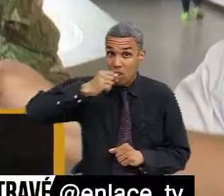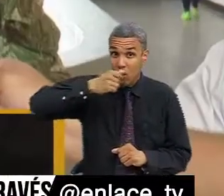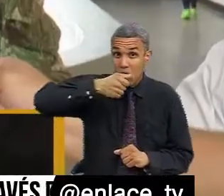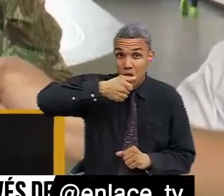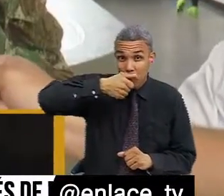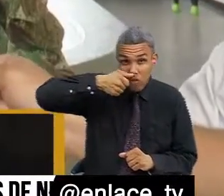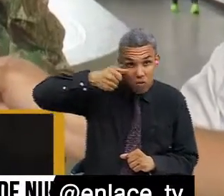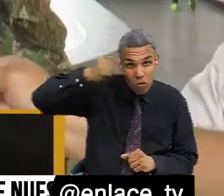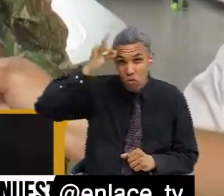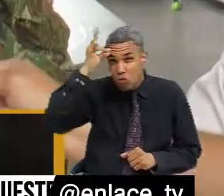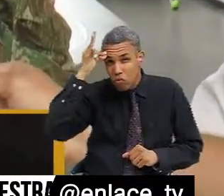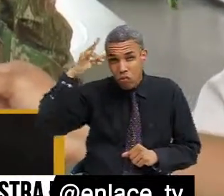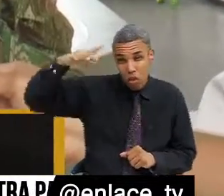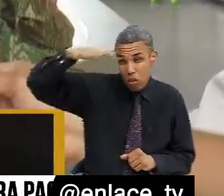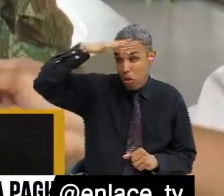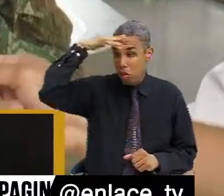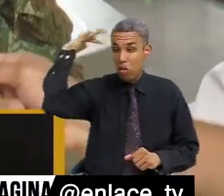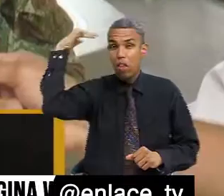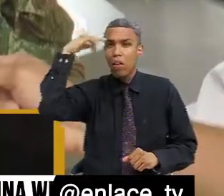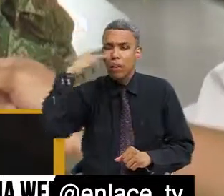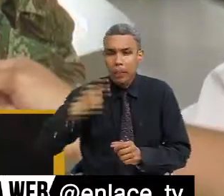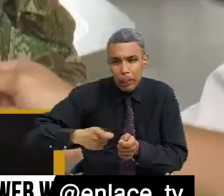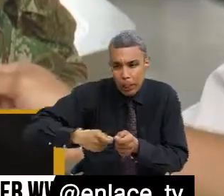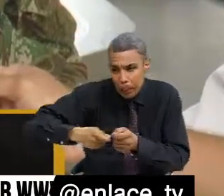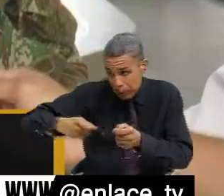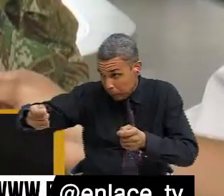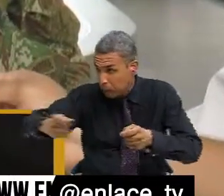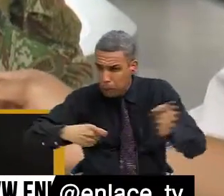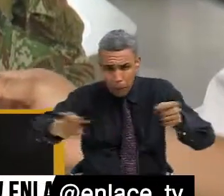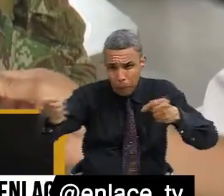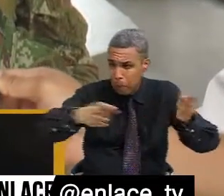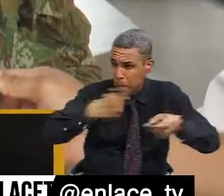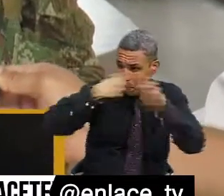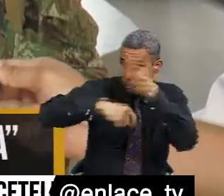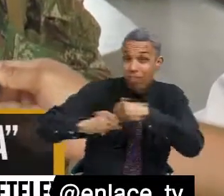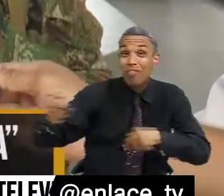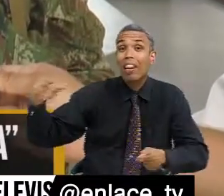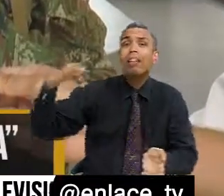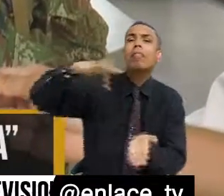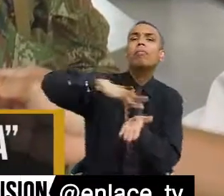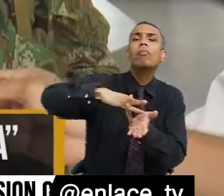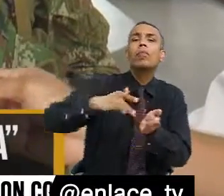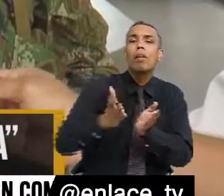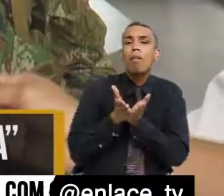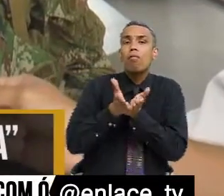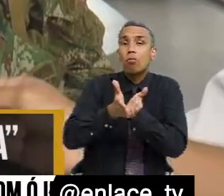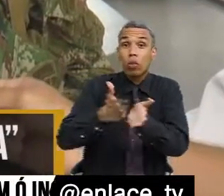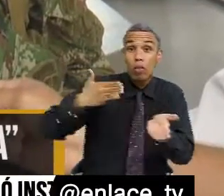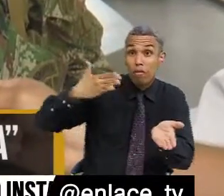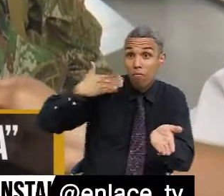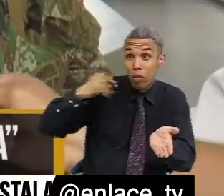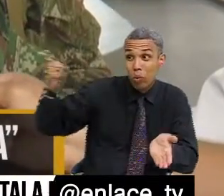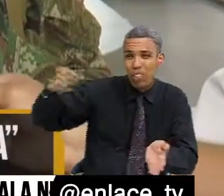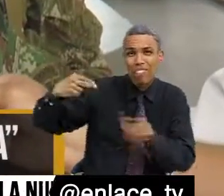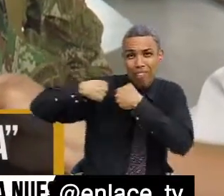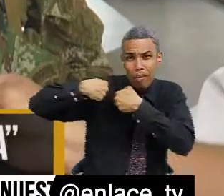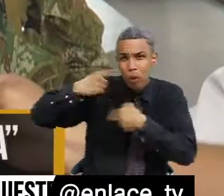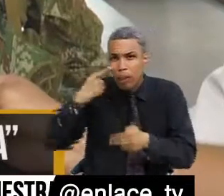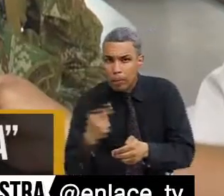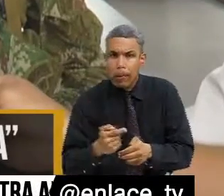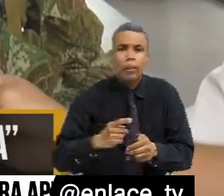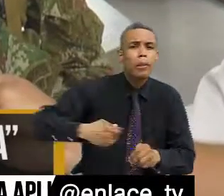de los bares ahí de Puerto Wilches. Y ellos también pues llevan a cabo esta